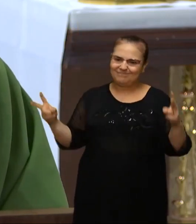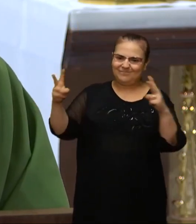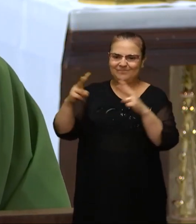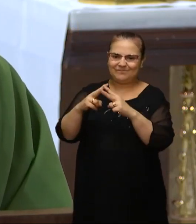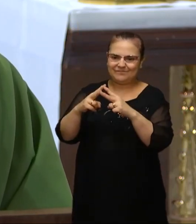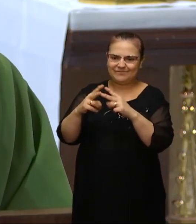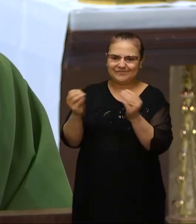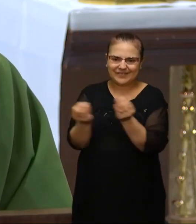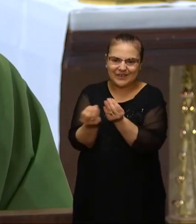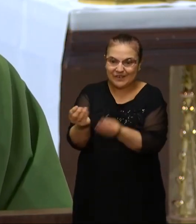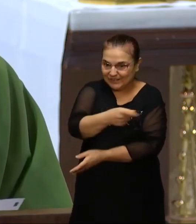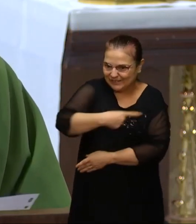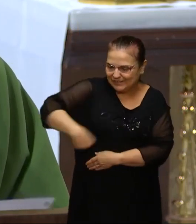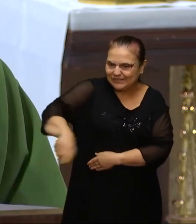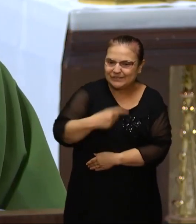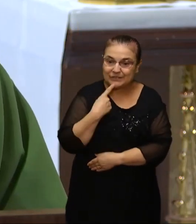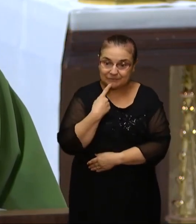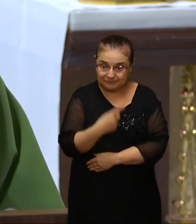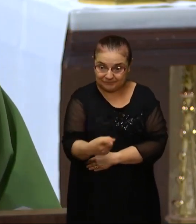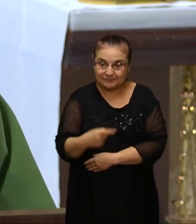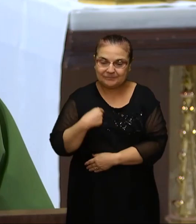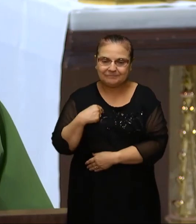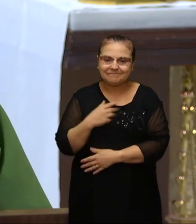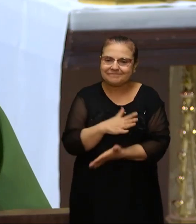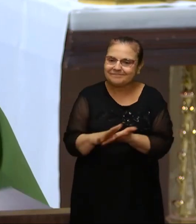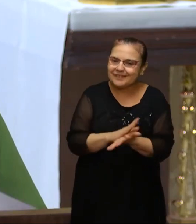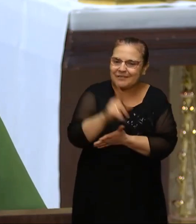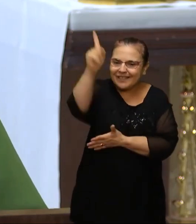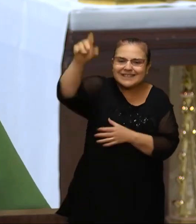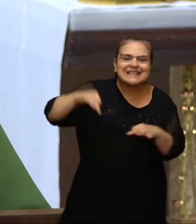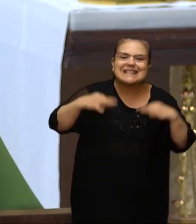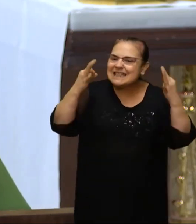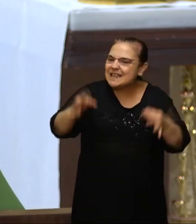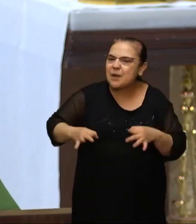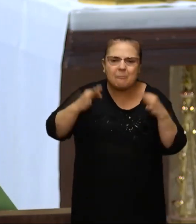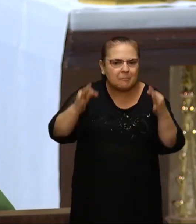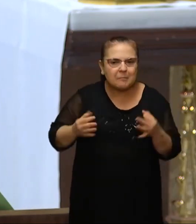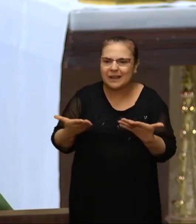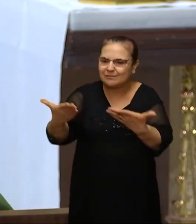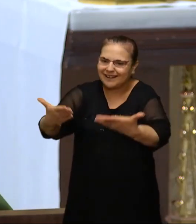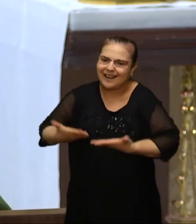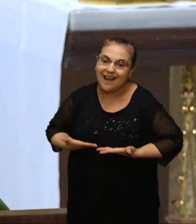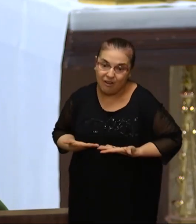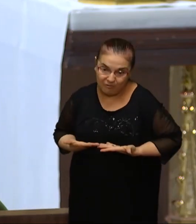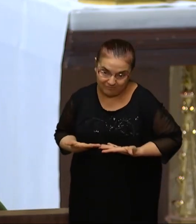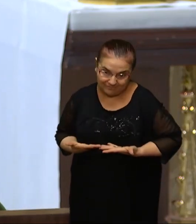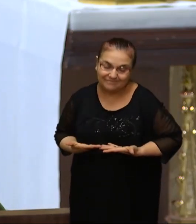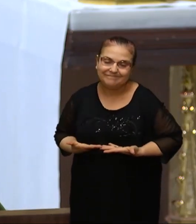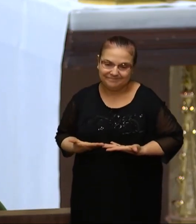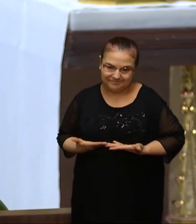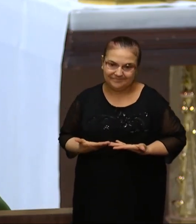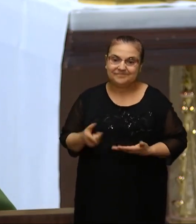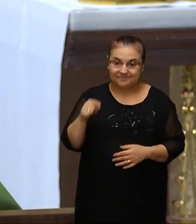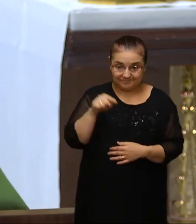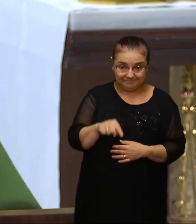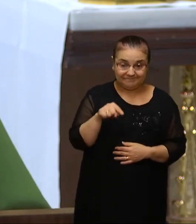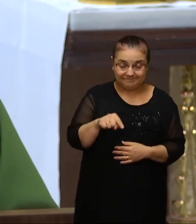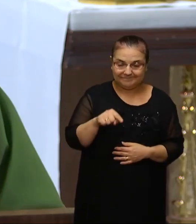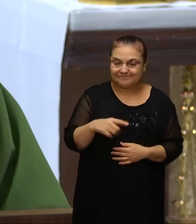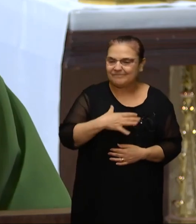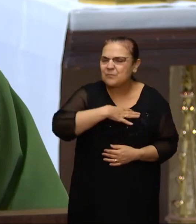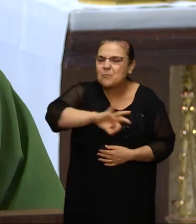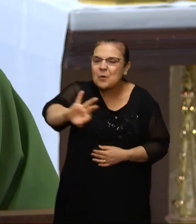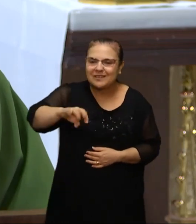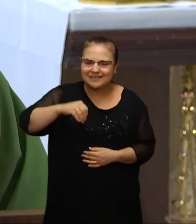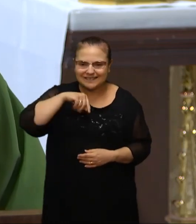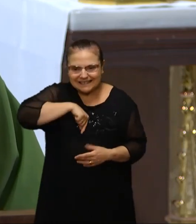nosotros Y decía que la palabra de Dios siempre es un regalo y eso es lo que podemos